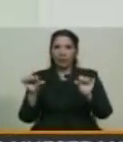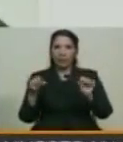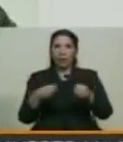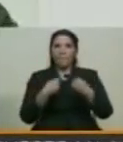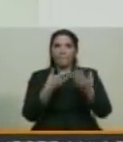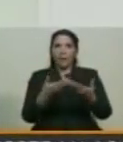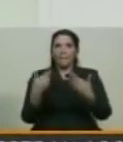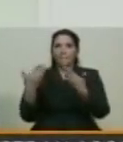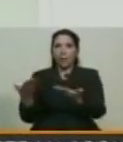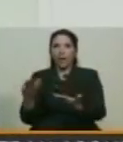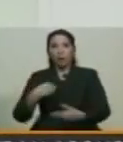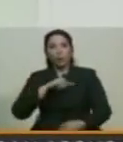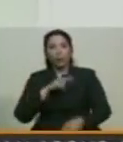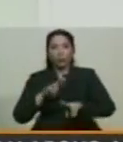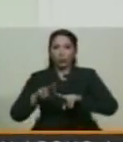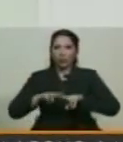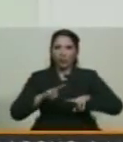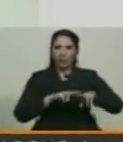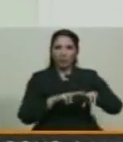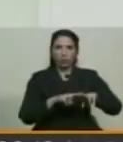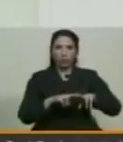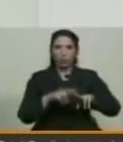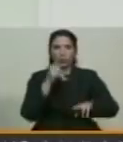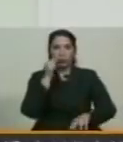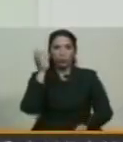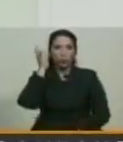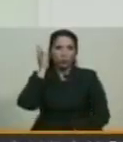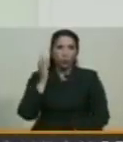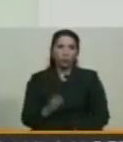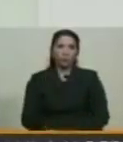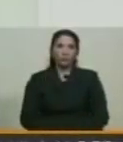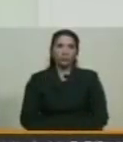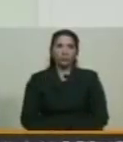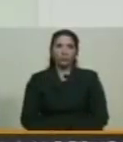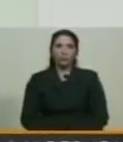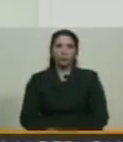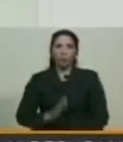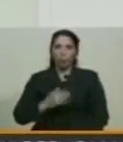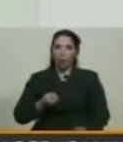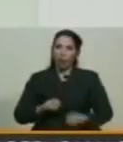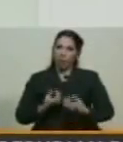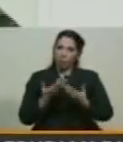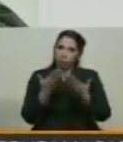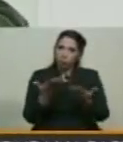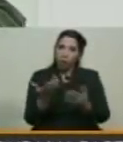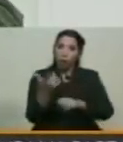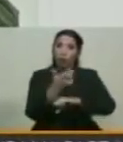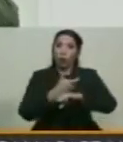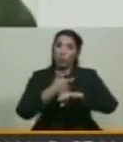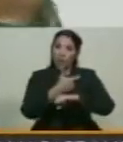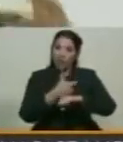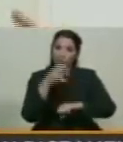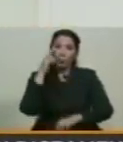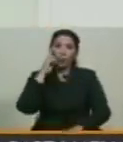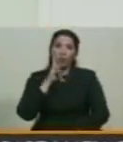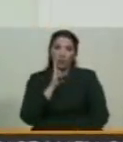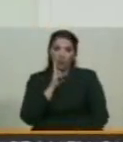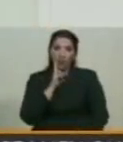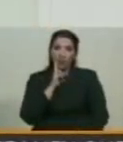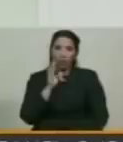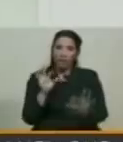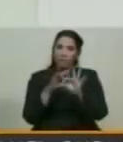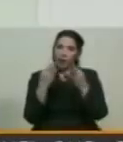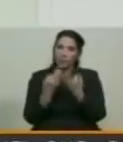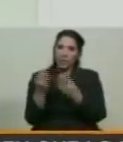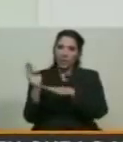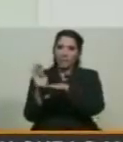que nuestros niños, nuestras niñas, sean dotadas por el gobierno bolivariano, a las familias